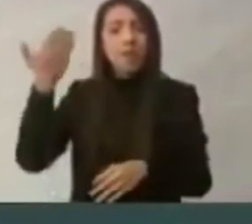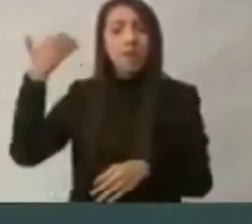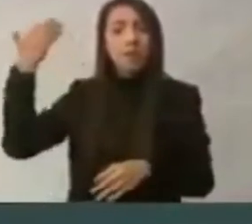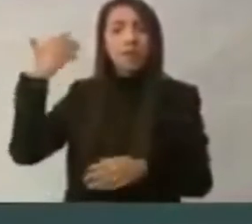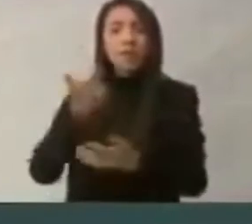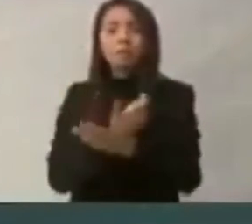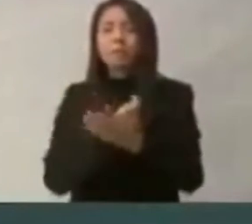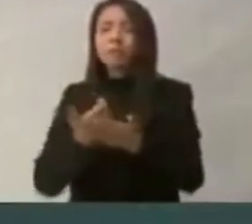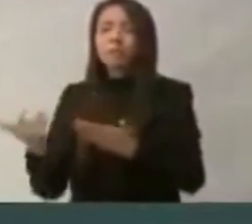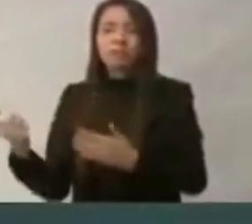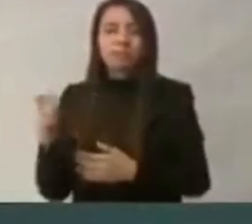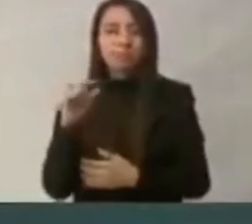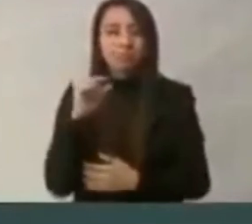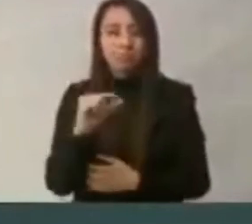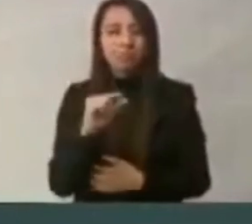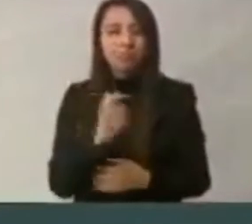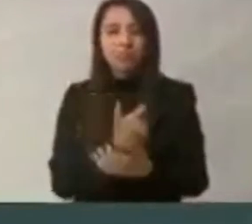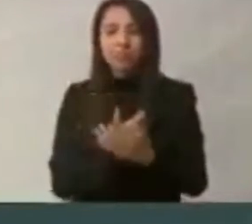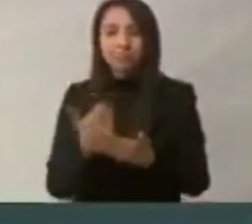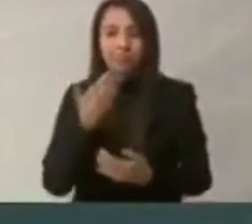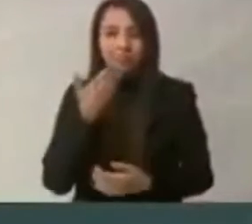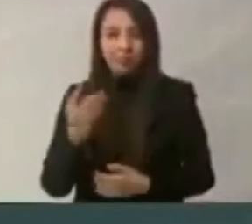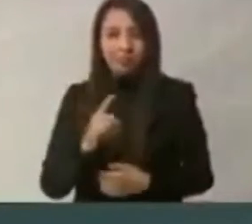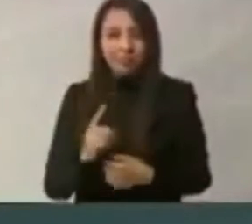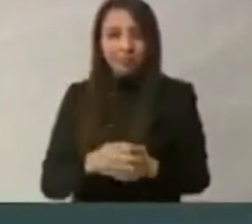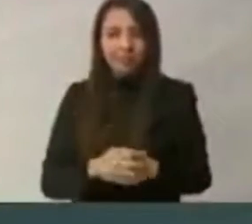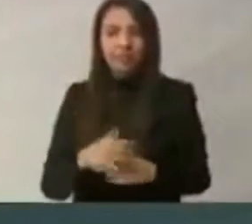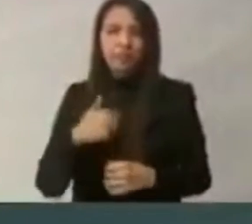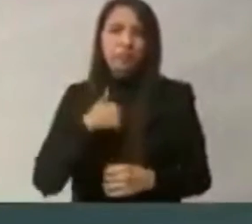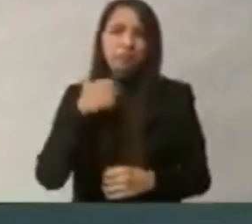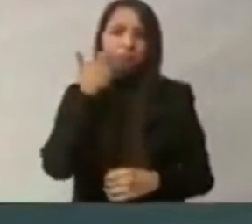Aquí también quiero comentar, porque conozco